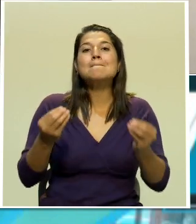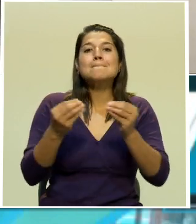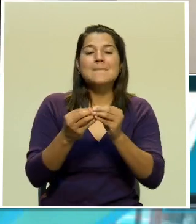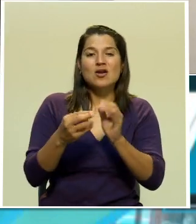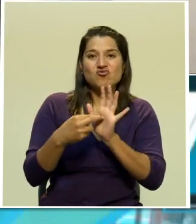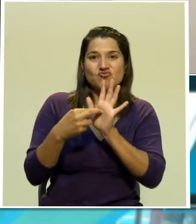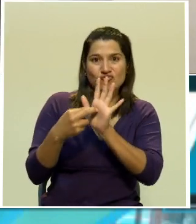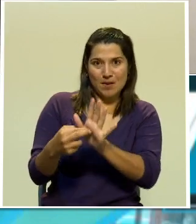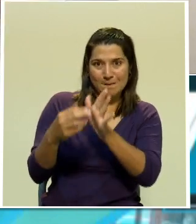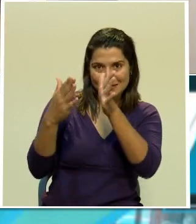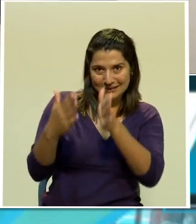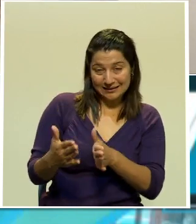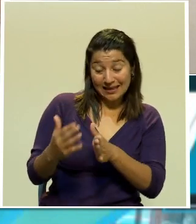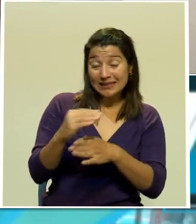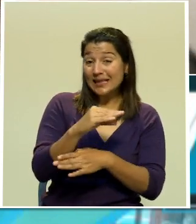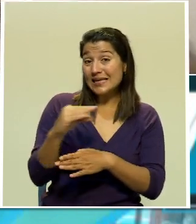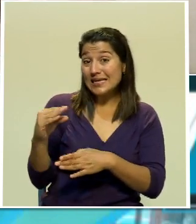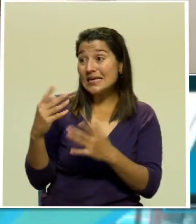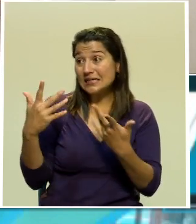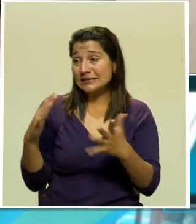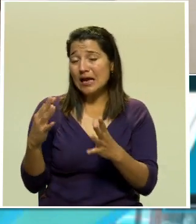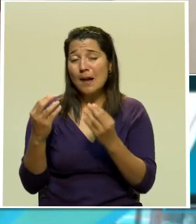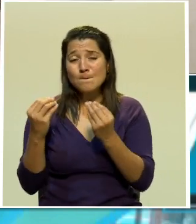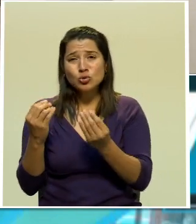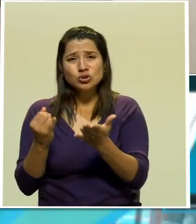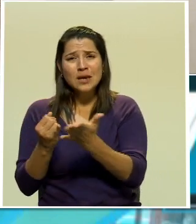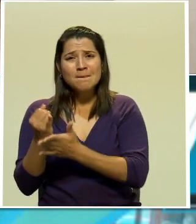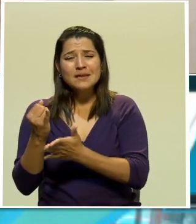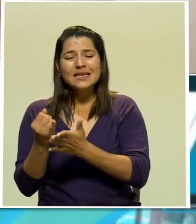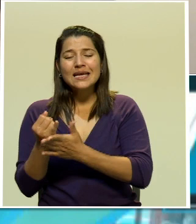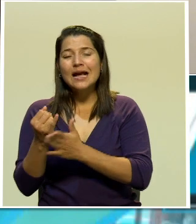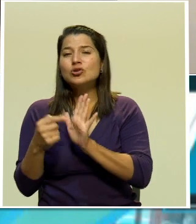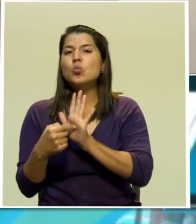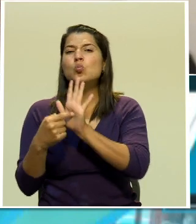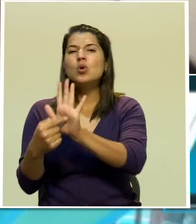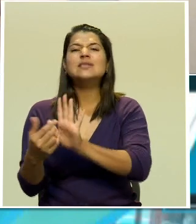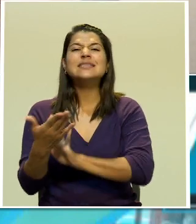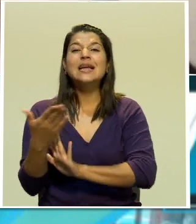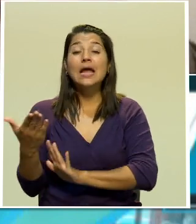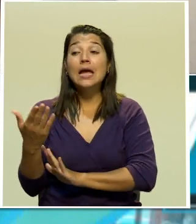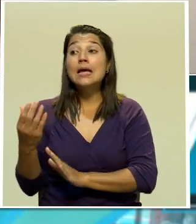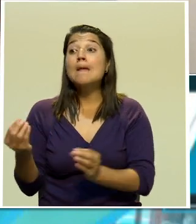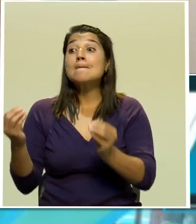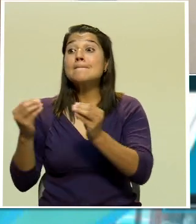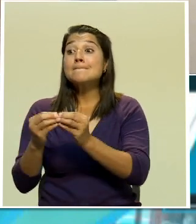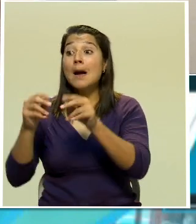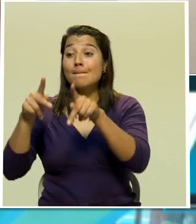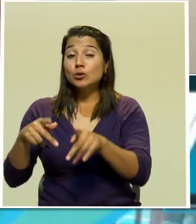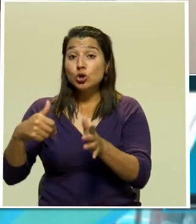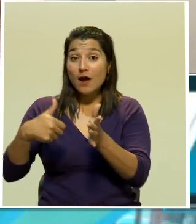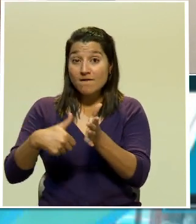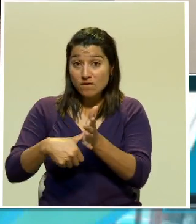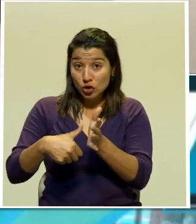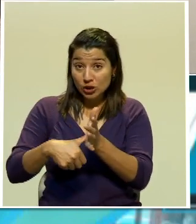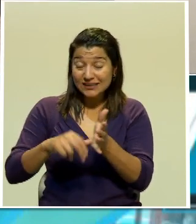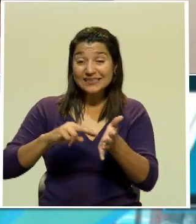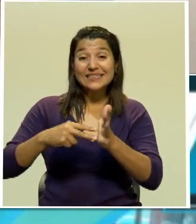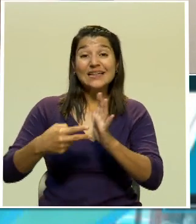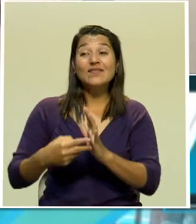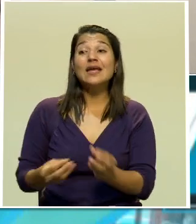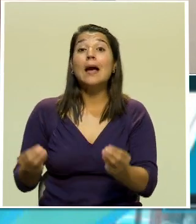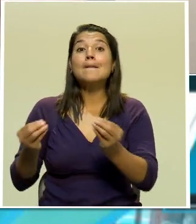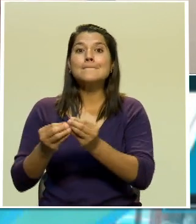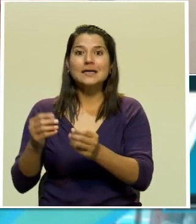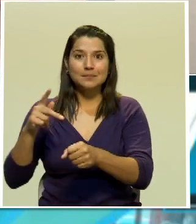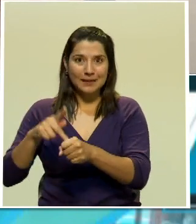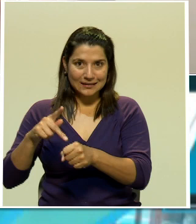muchos estudios académicos y en la experiencia de que entre más personas votan, más involucramiento hay y más rendición